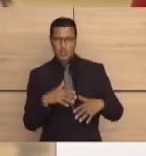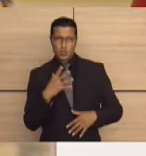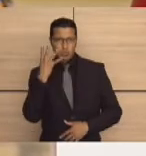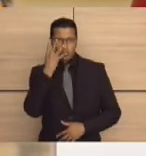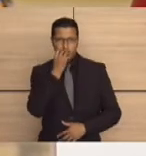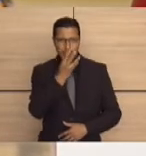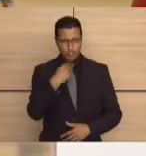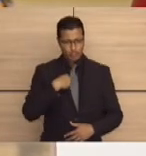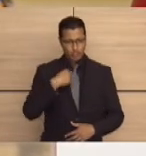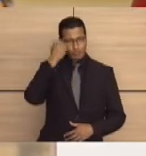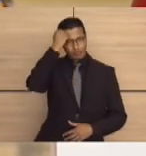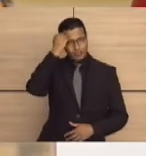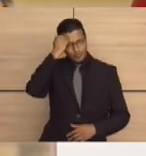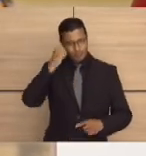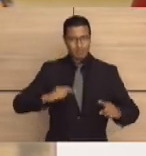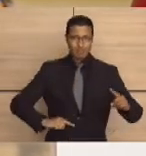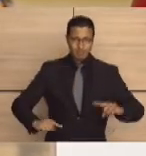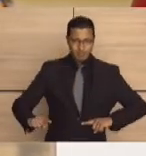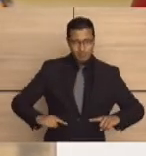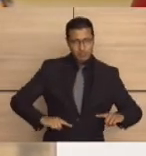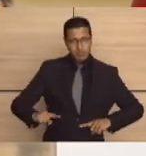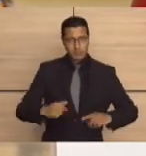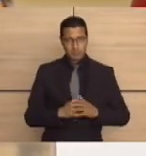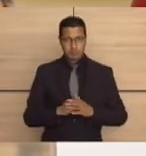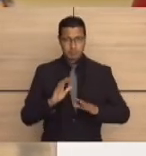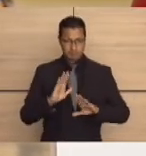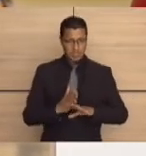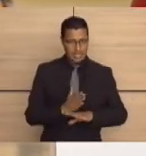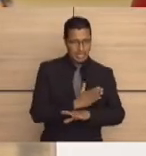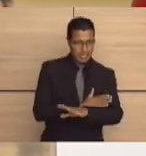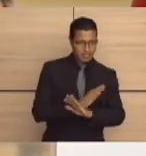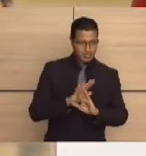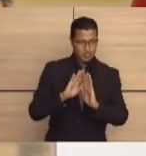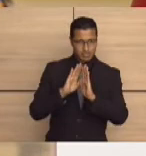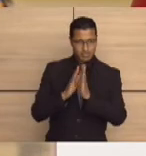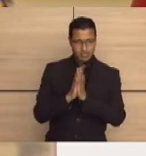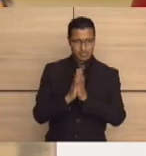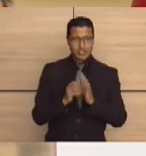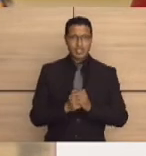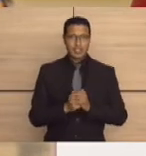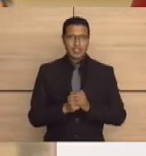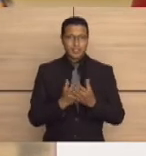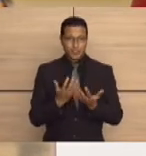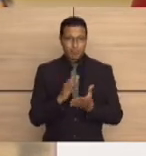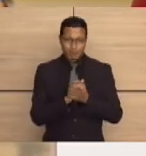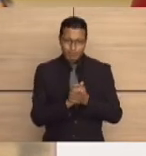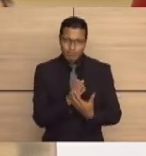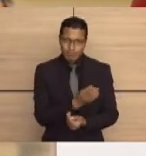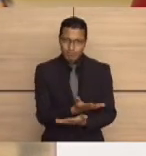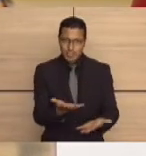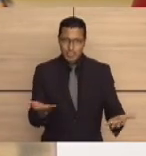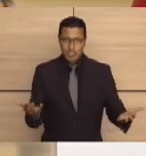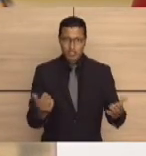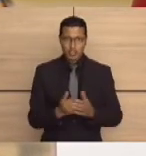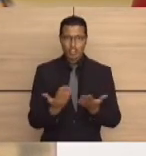como docente, como coordinadora. Pero antes que nada, quiero darles un saludo desde